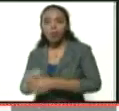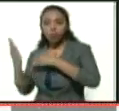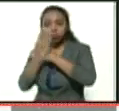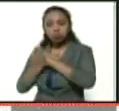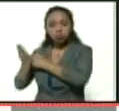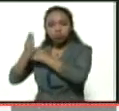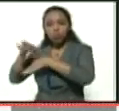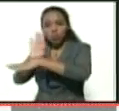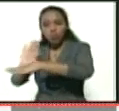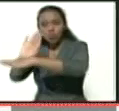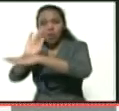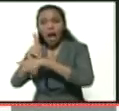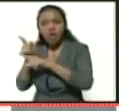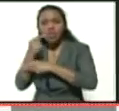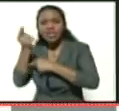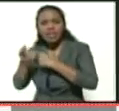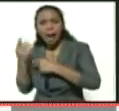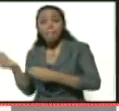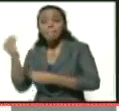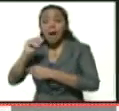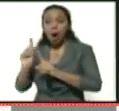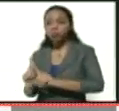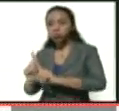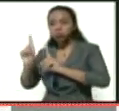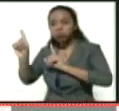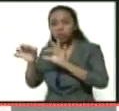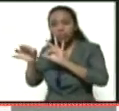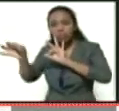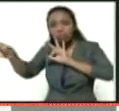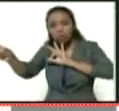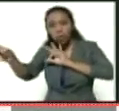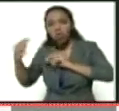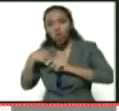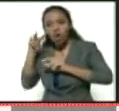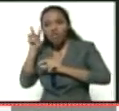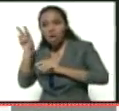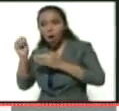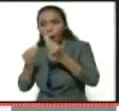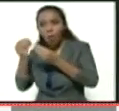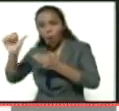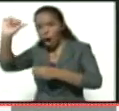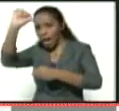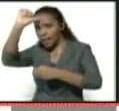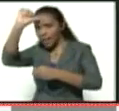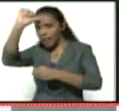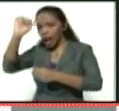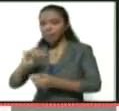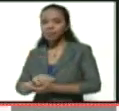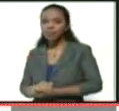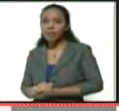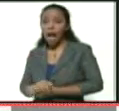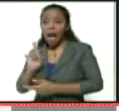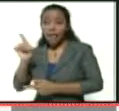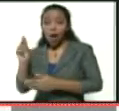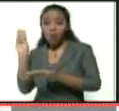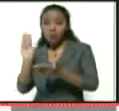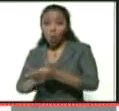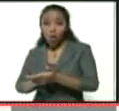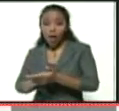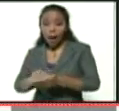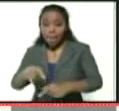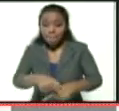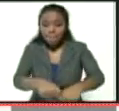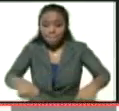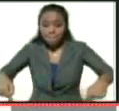protegernos. Ellos dicen, además, el distanciamiento. Ahí estuve viendo en la India. En la India inclusive lo marcan en el piso con una